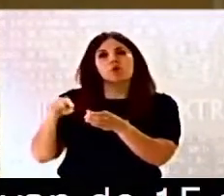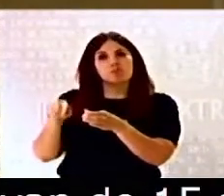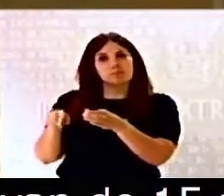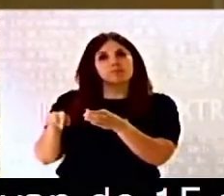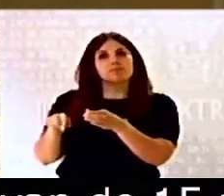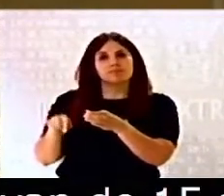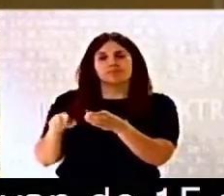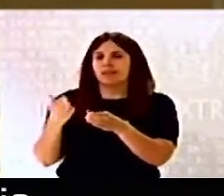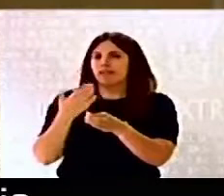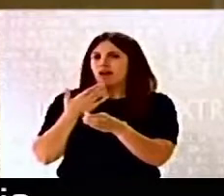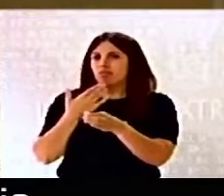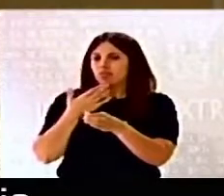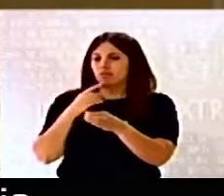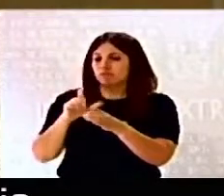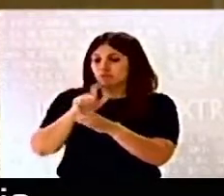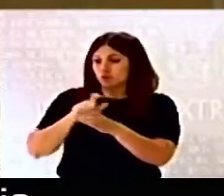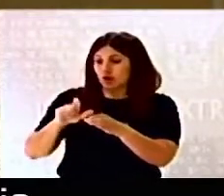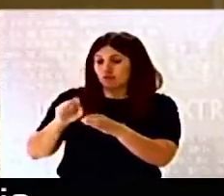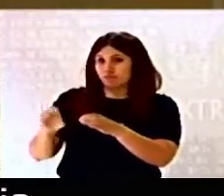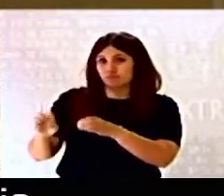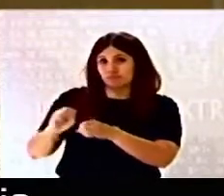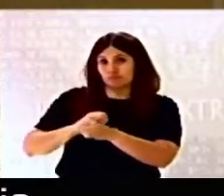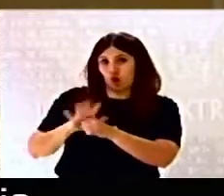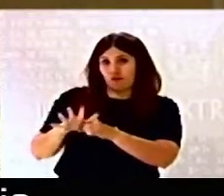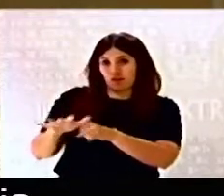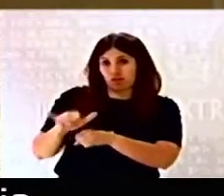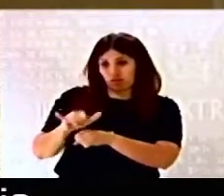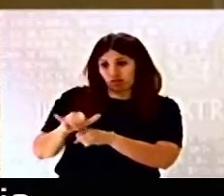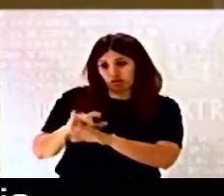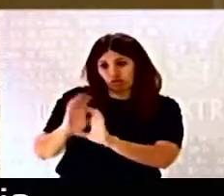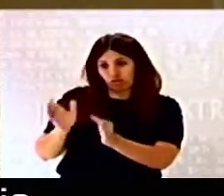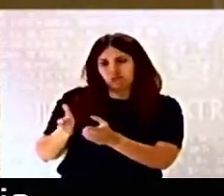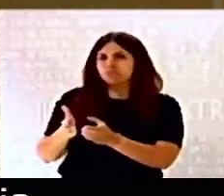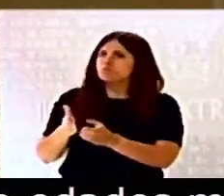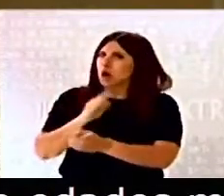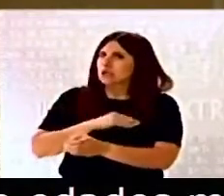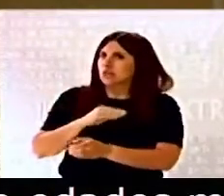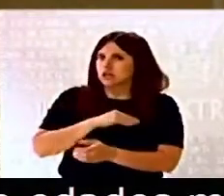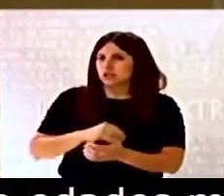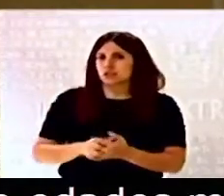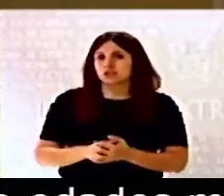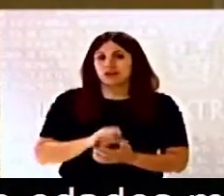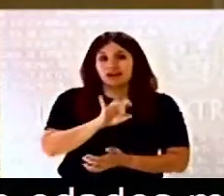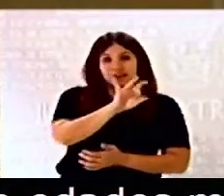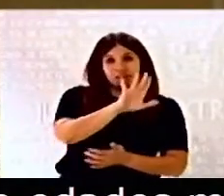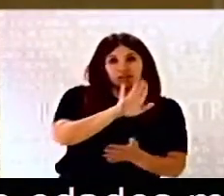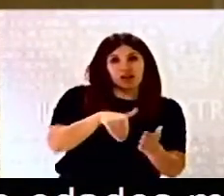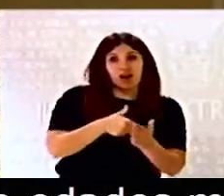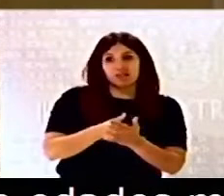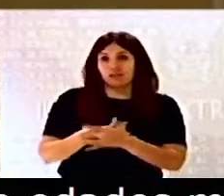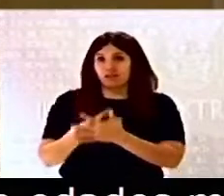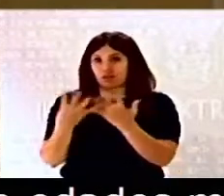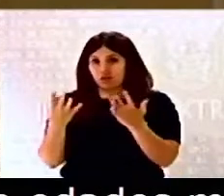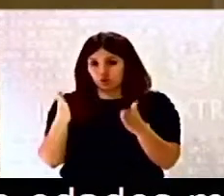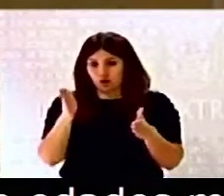en esas edades muy importante. En las de 15 a 19 años